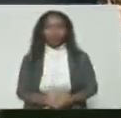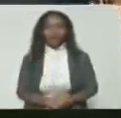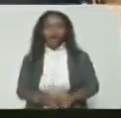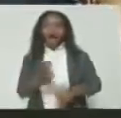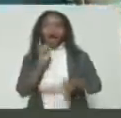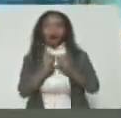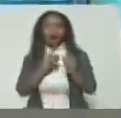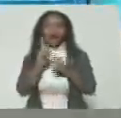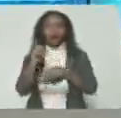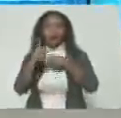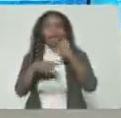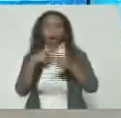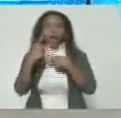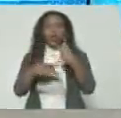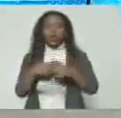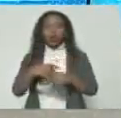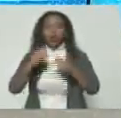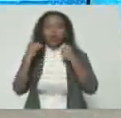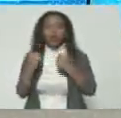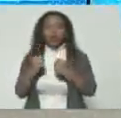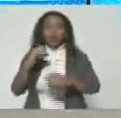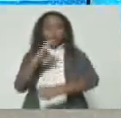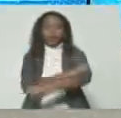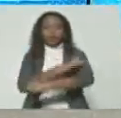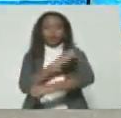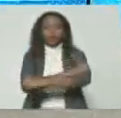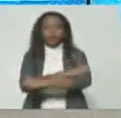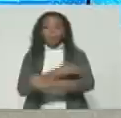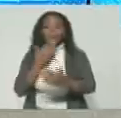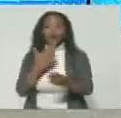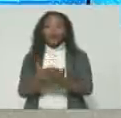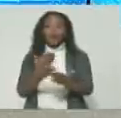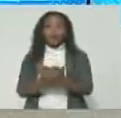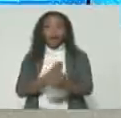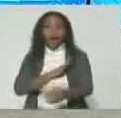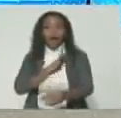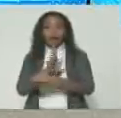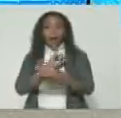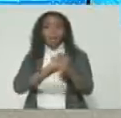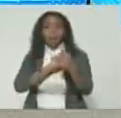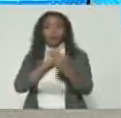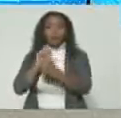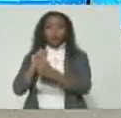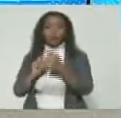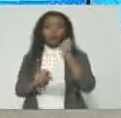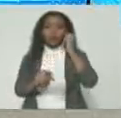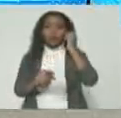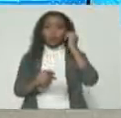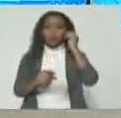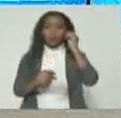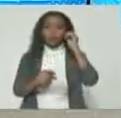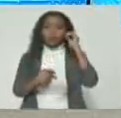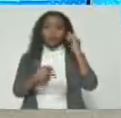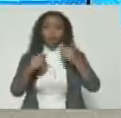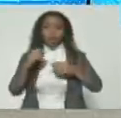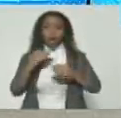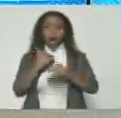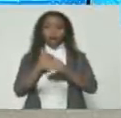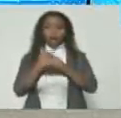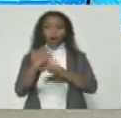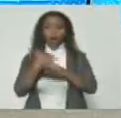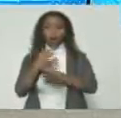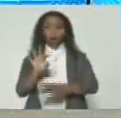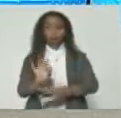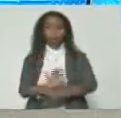Algunos de estos políticos de la ultraderecha proponen ir al diálogo, un disfraz, se ponen un disfraz de diálogo y